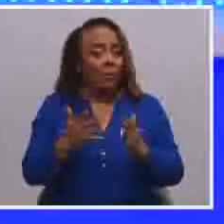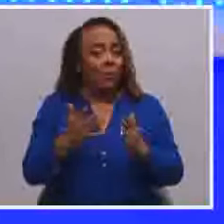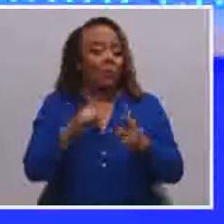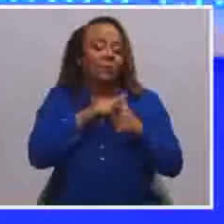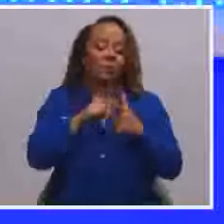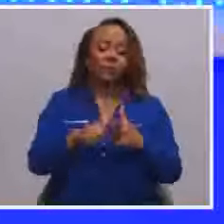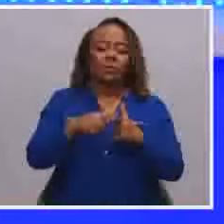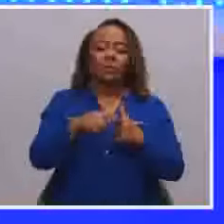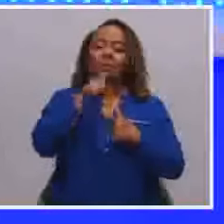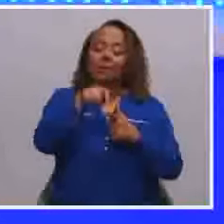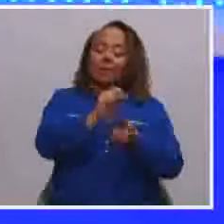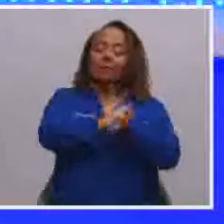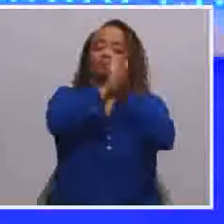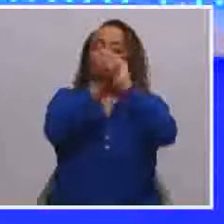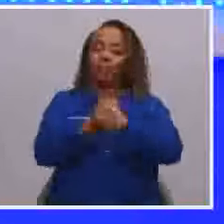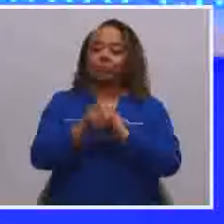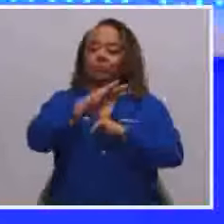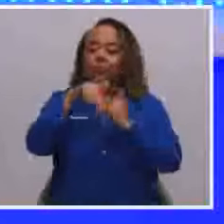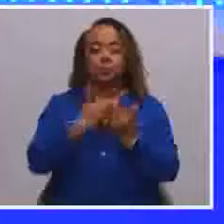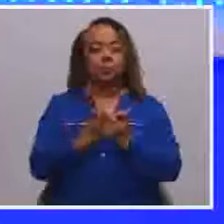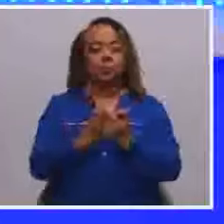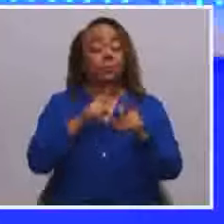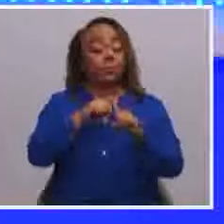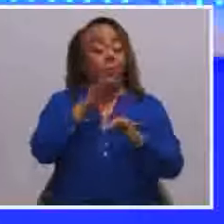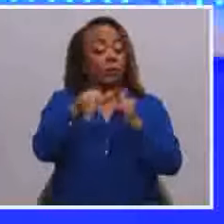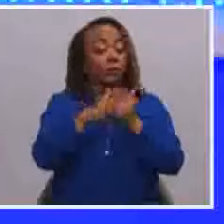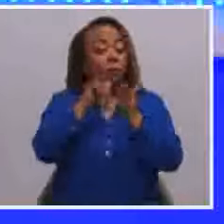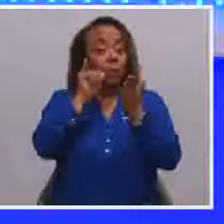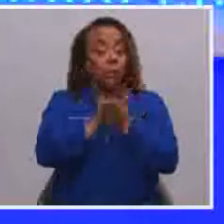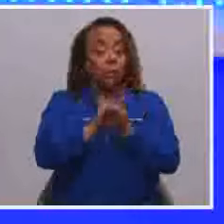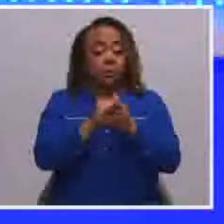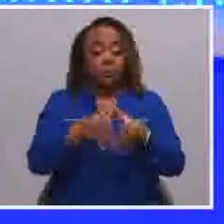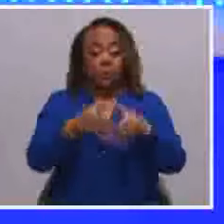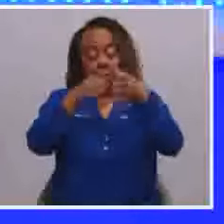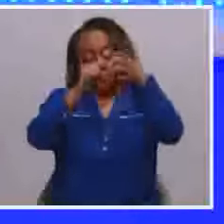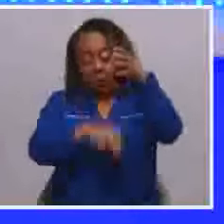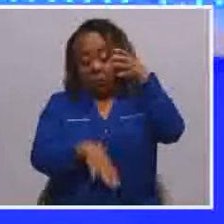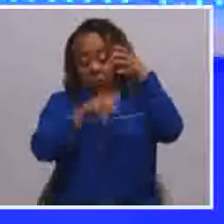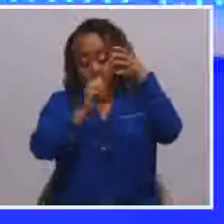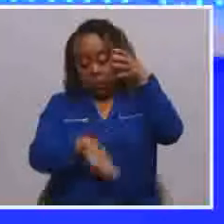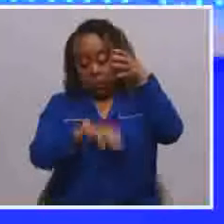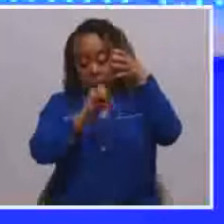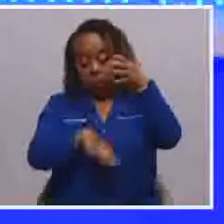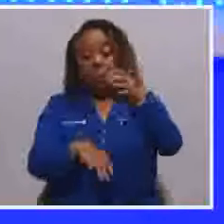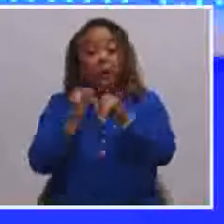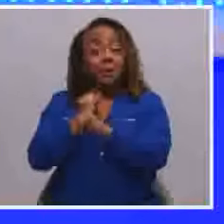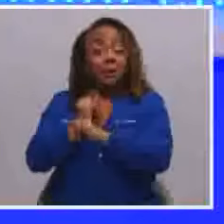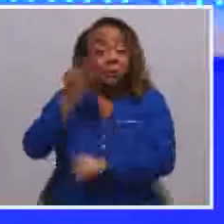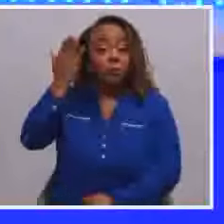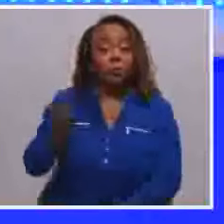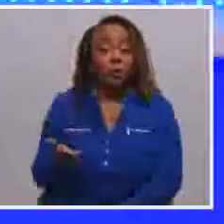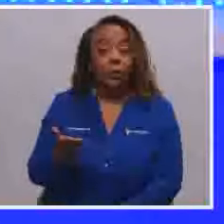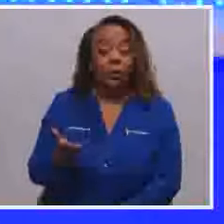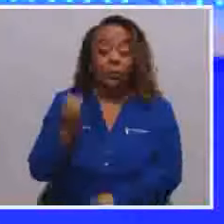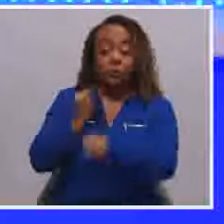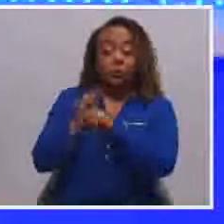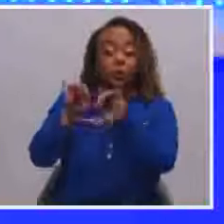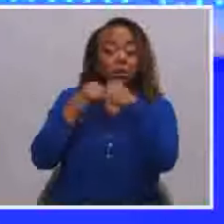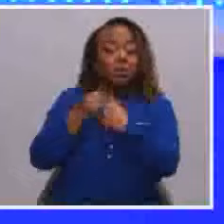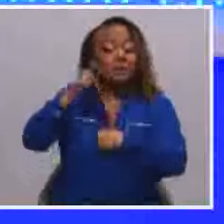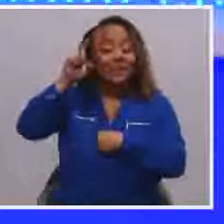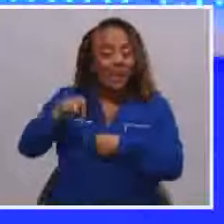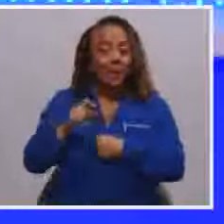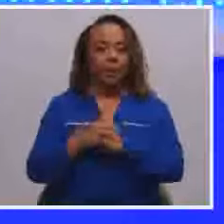entonces hay que readecuar todo pero todo esto cae en saco roto desde el momento que la institución el ente organizador tiene que